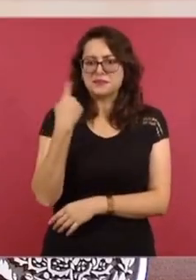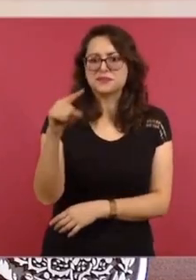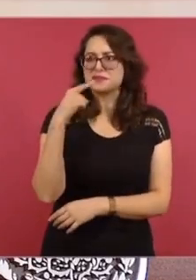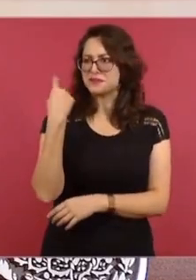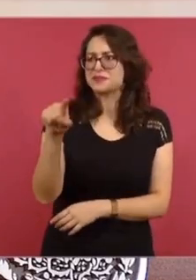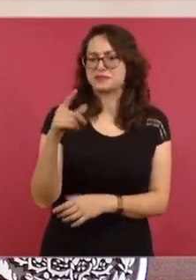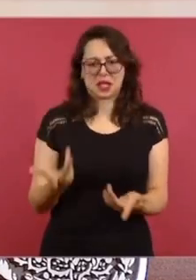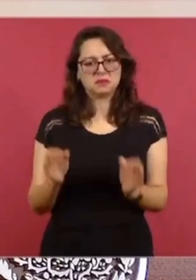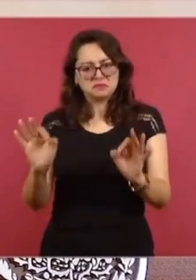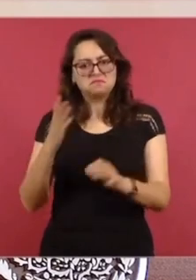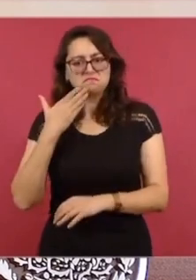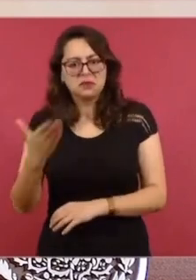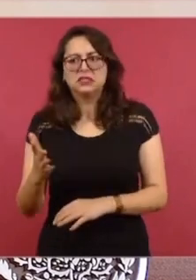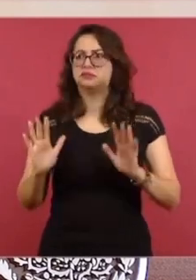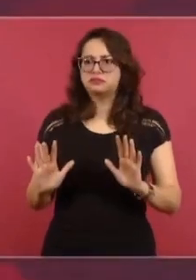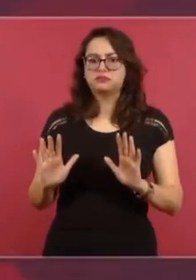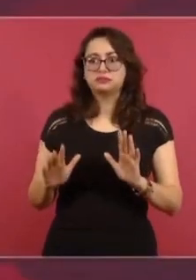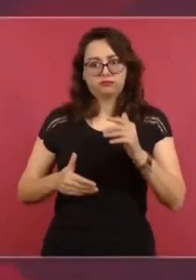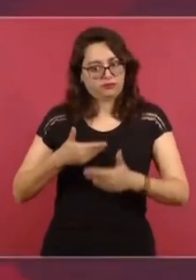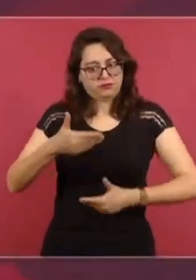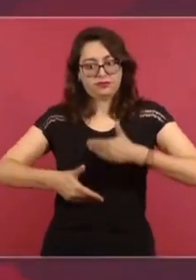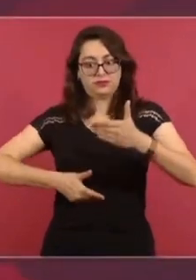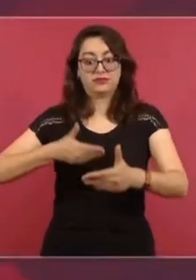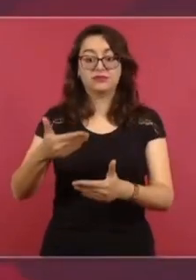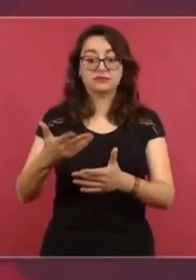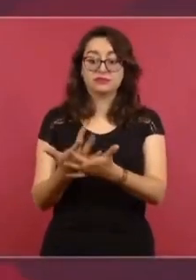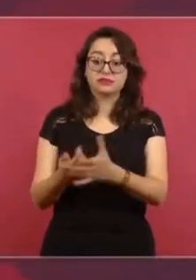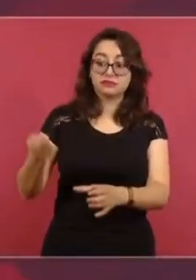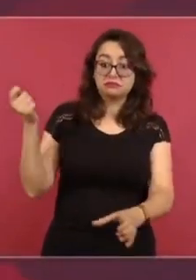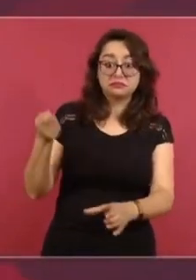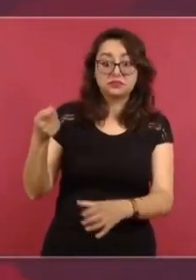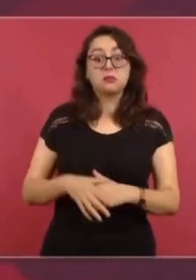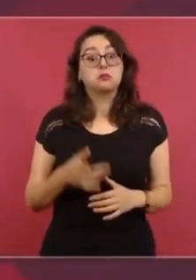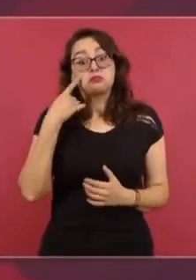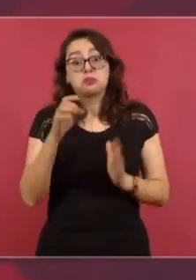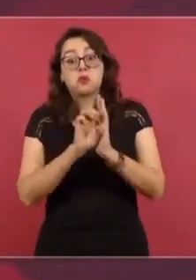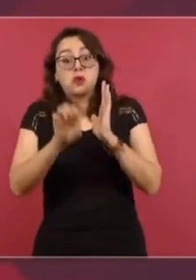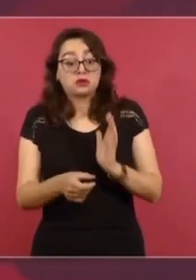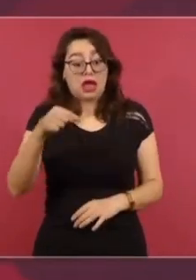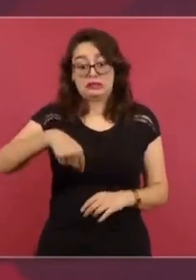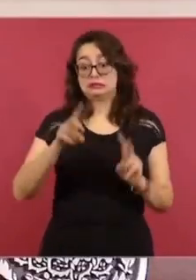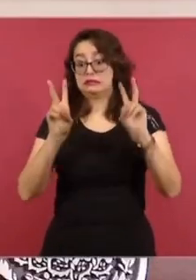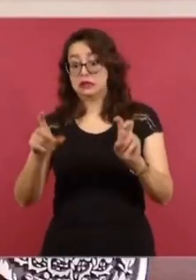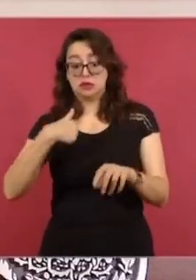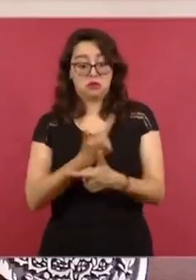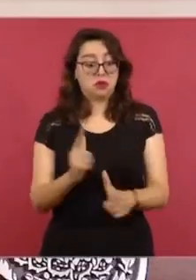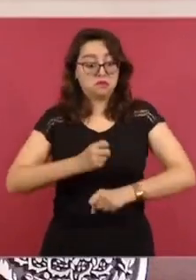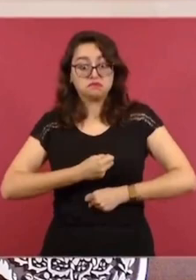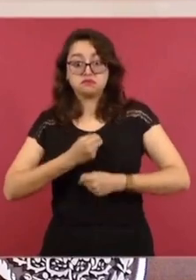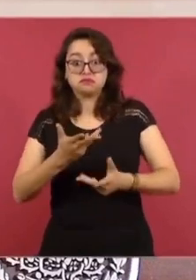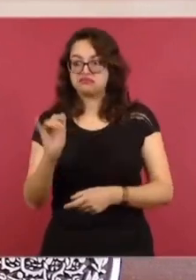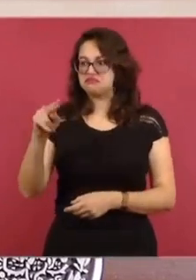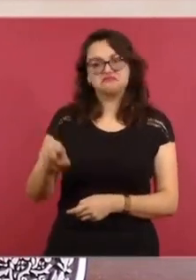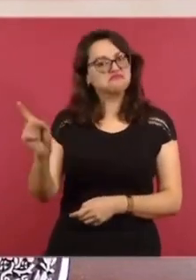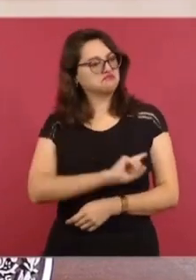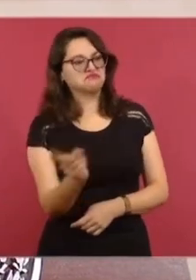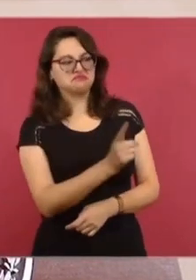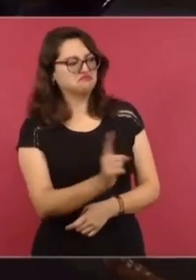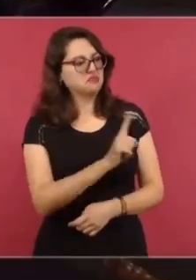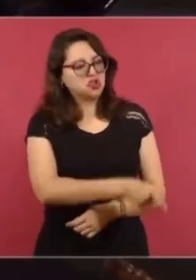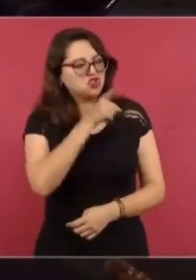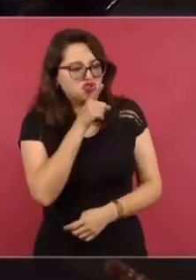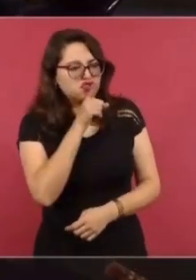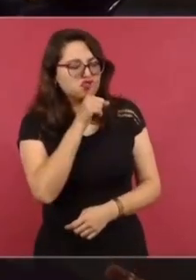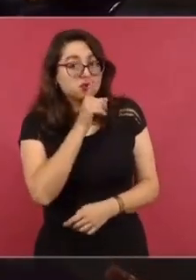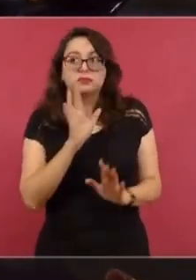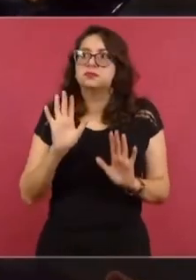les gusta que hablemos de ciertos temas y nos censuran los del INE, los del tribunal, y acatamos sus